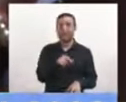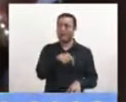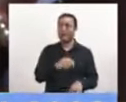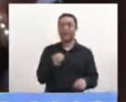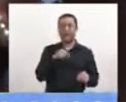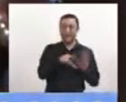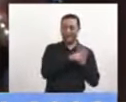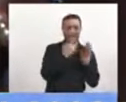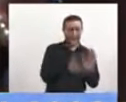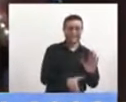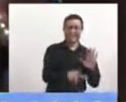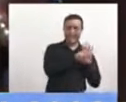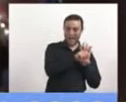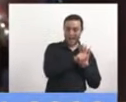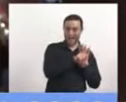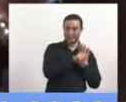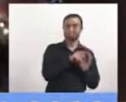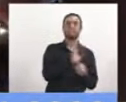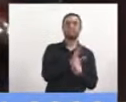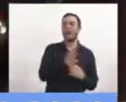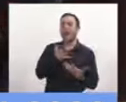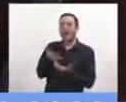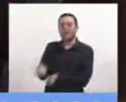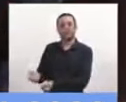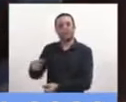mi opinión personal, es inadmisible.